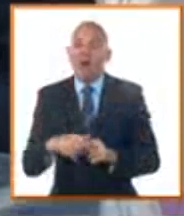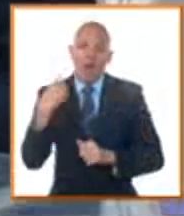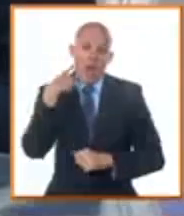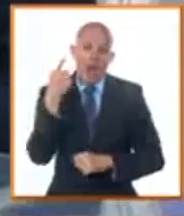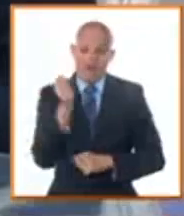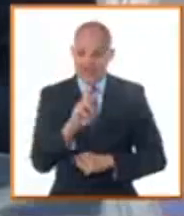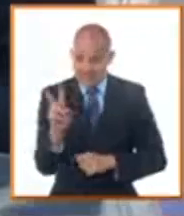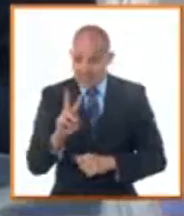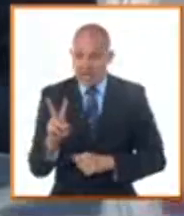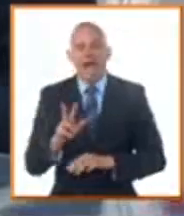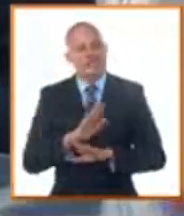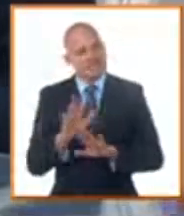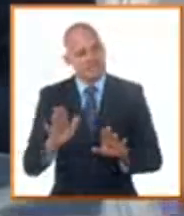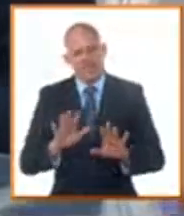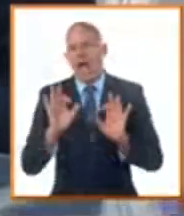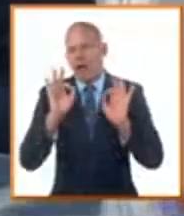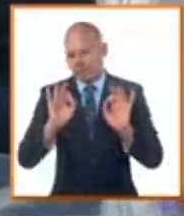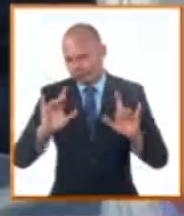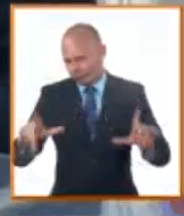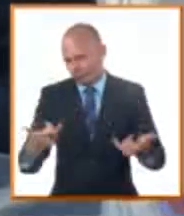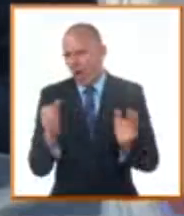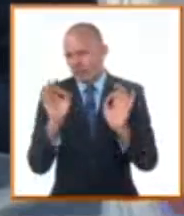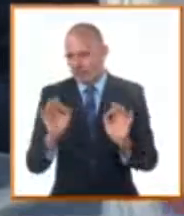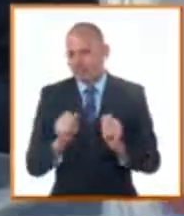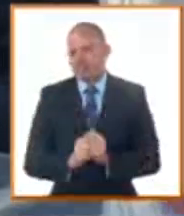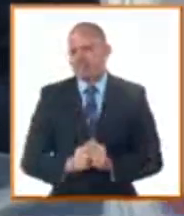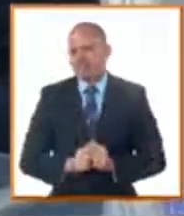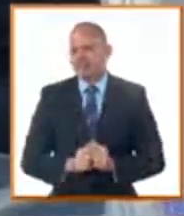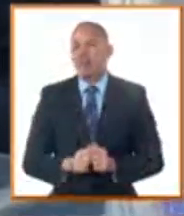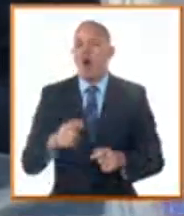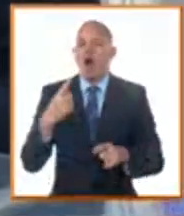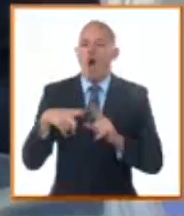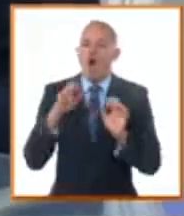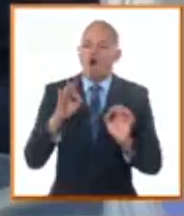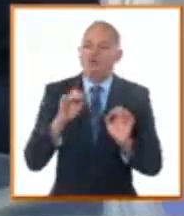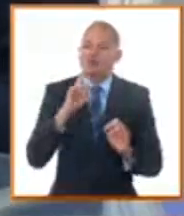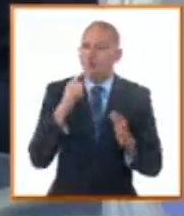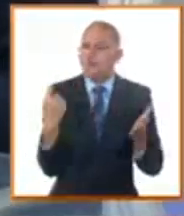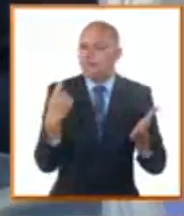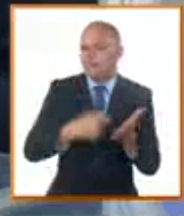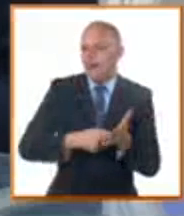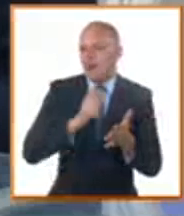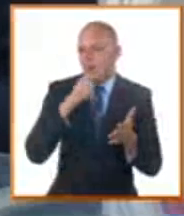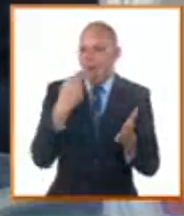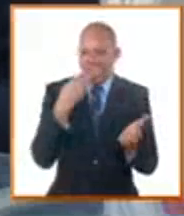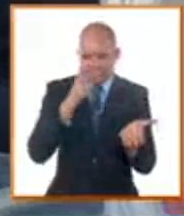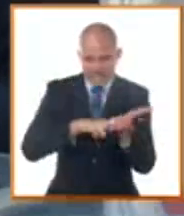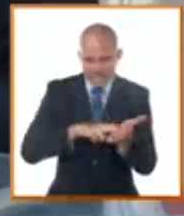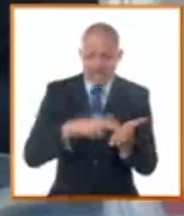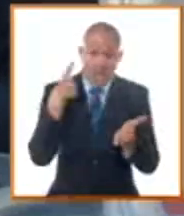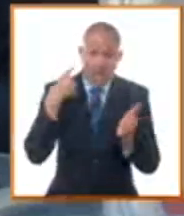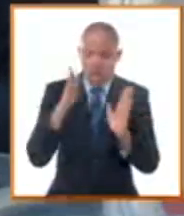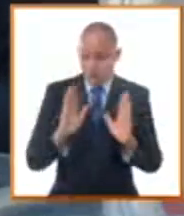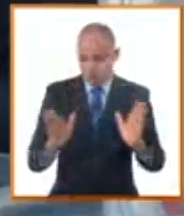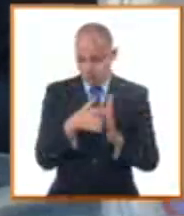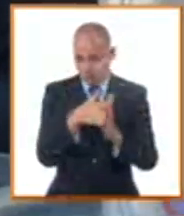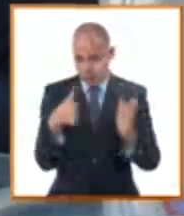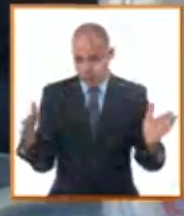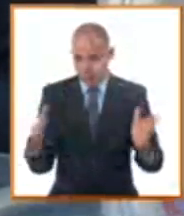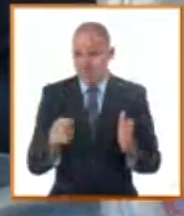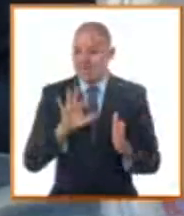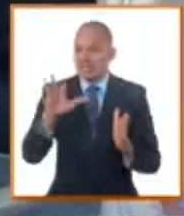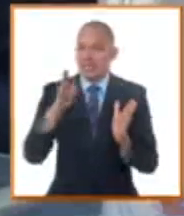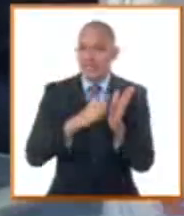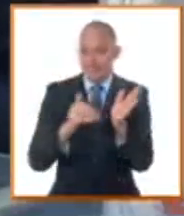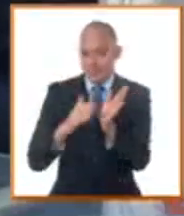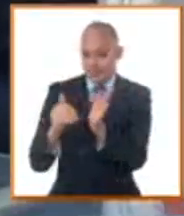2022. En relación a los trámites de sello de pago de impuestos sobre el documento, en lo que va de año, es decir, en los primeros 5 meses del